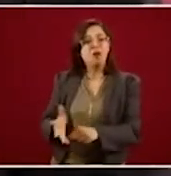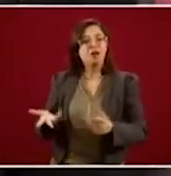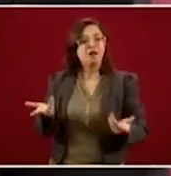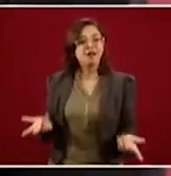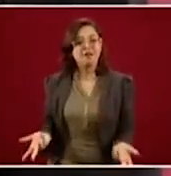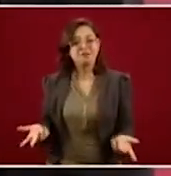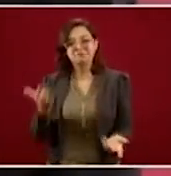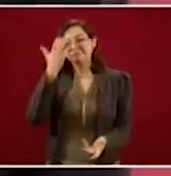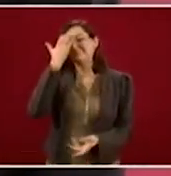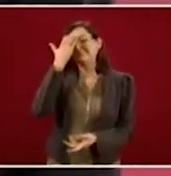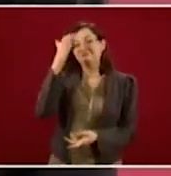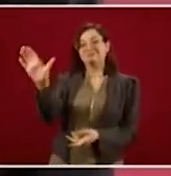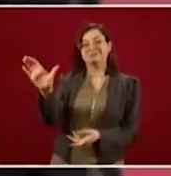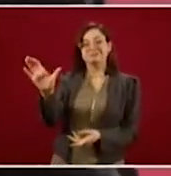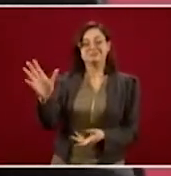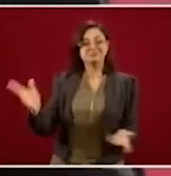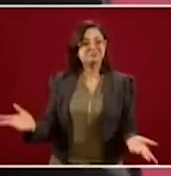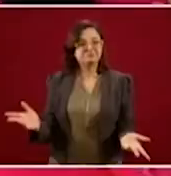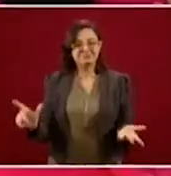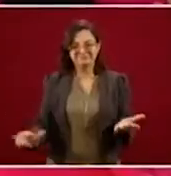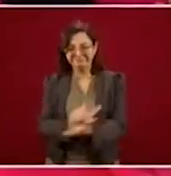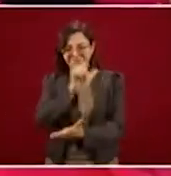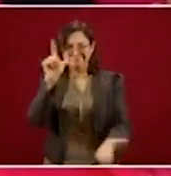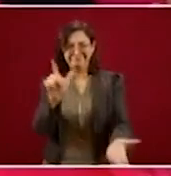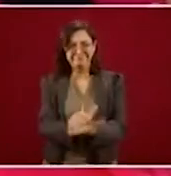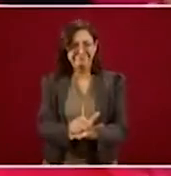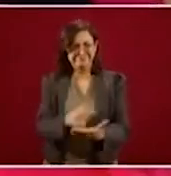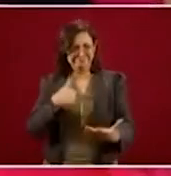Entonces, no tiene nada que ver con nosotros.